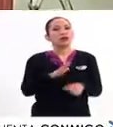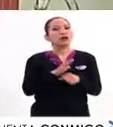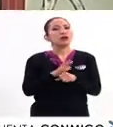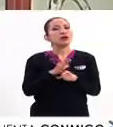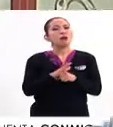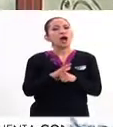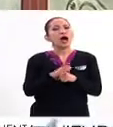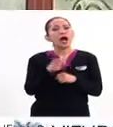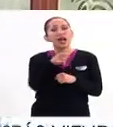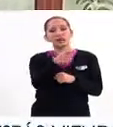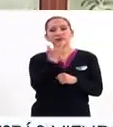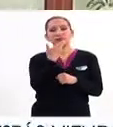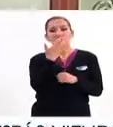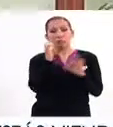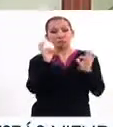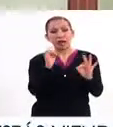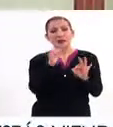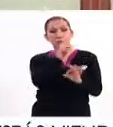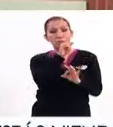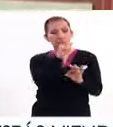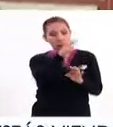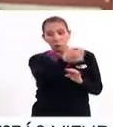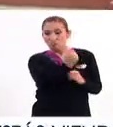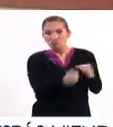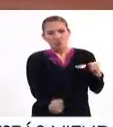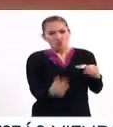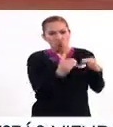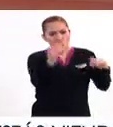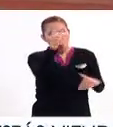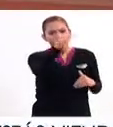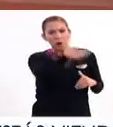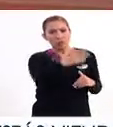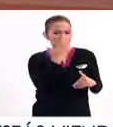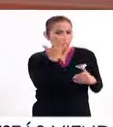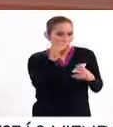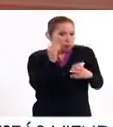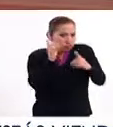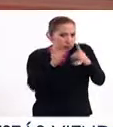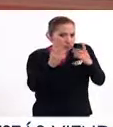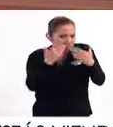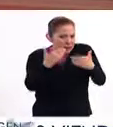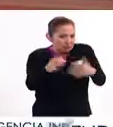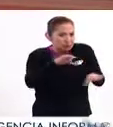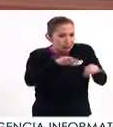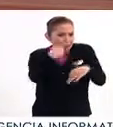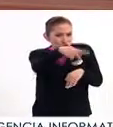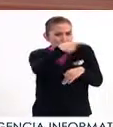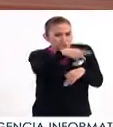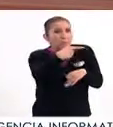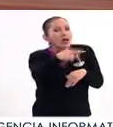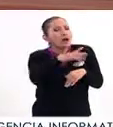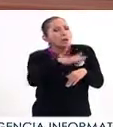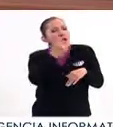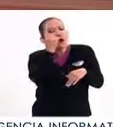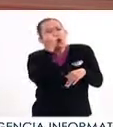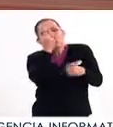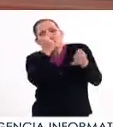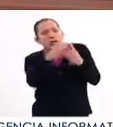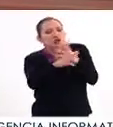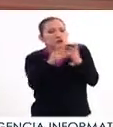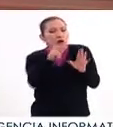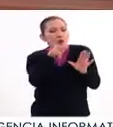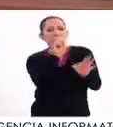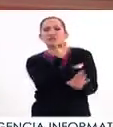pero también había algunos elementos que lo fijaron muy bien en el imaginario, e incluso lo vi colaborando, por ejemplo, con